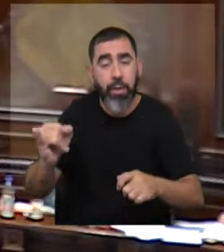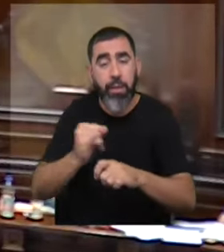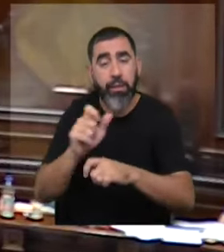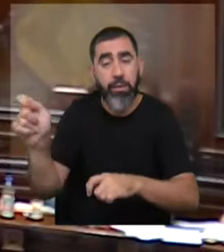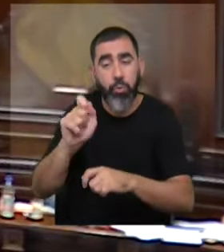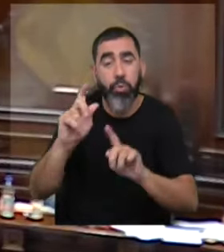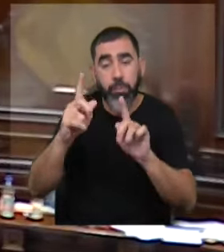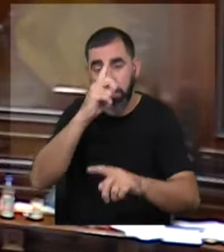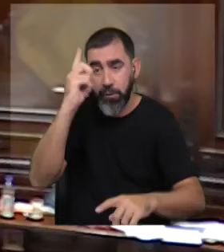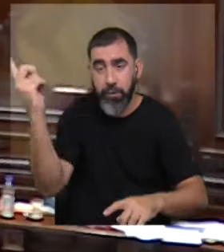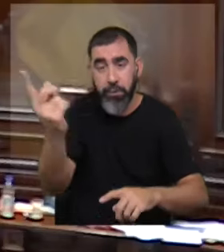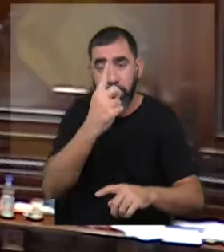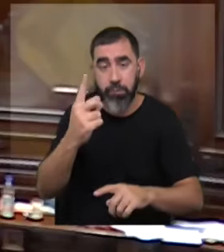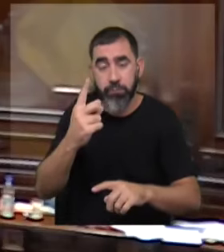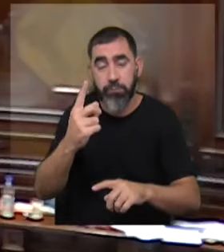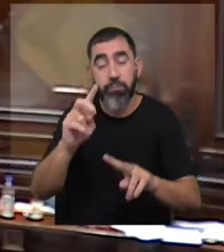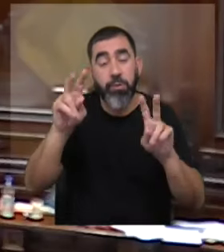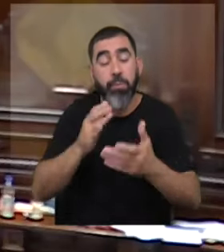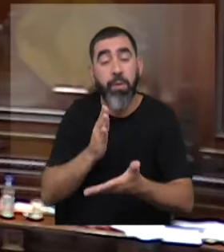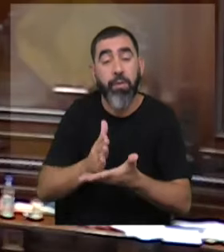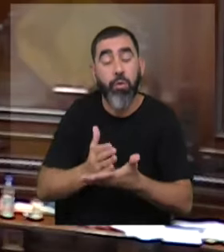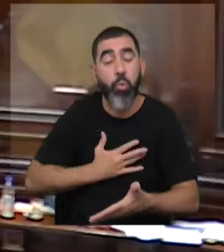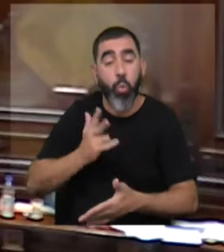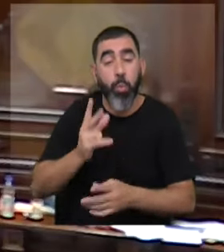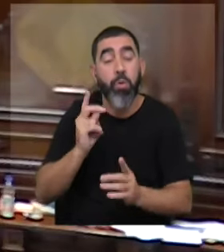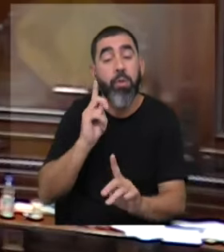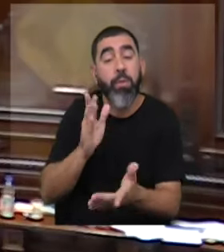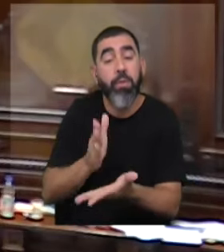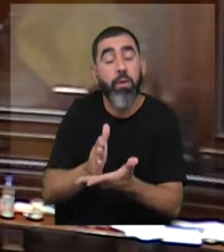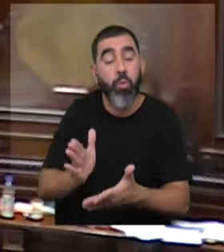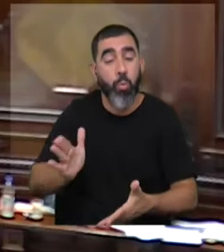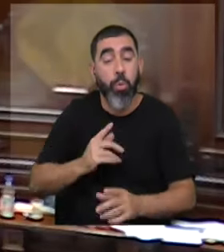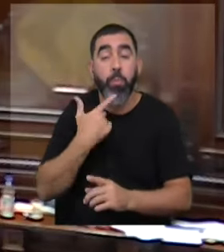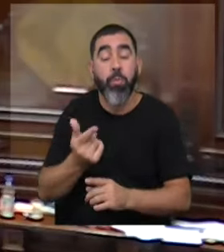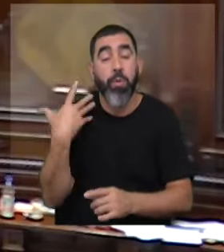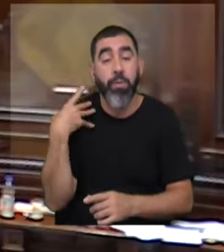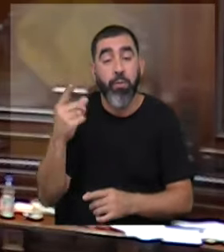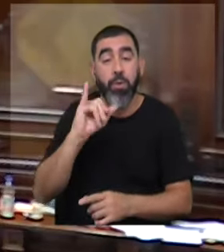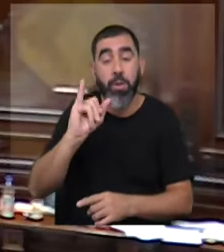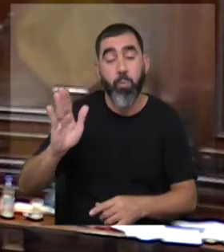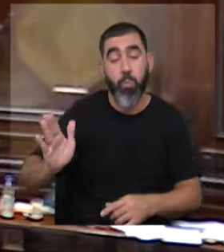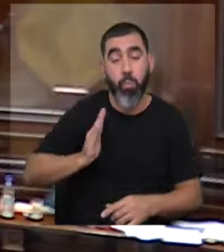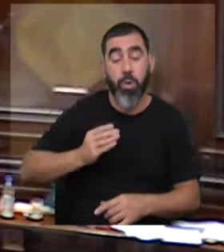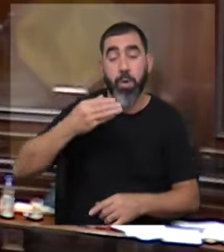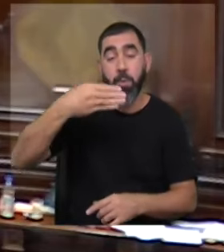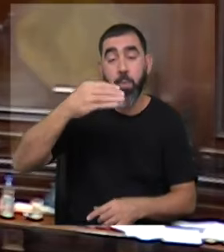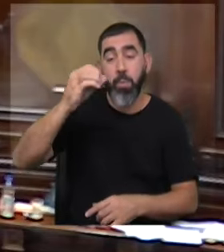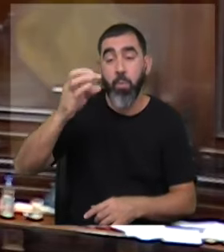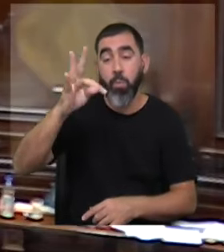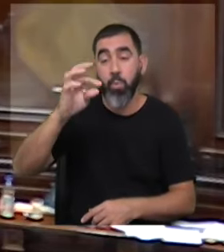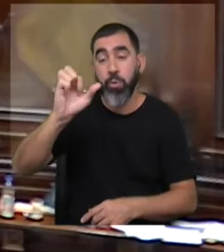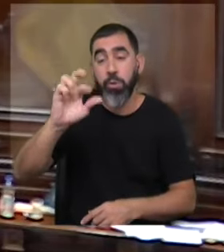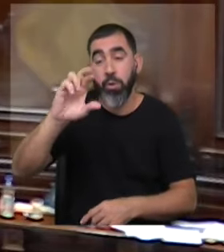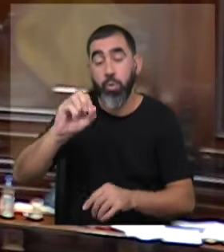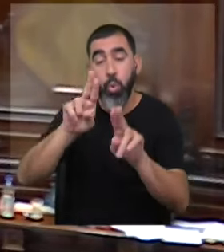e internacionales relativas a los derechos humanos y a los derechos de la mujer. Entre ellas, la directora de Mujeres, Mónica Botero, integrantes